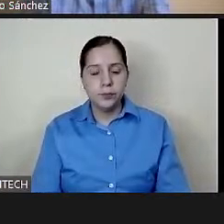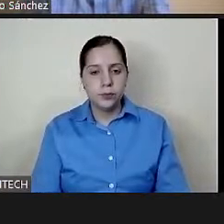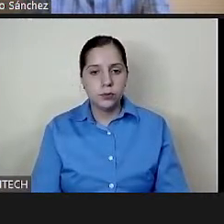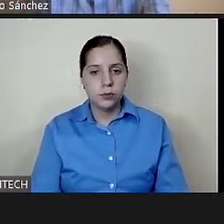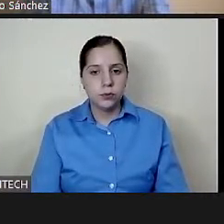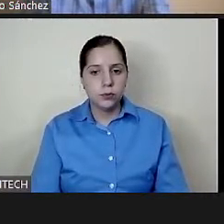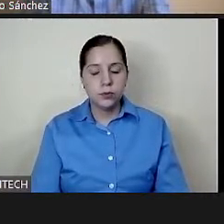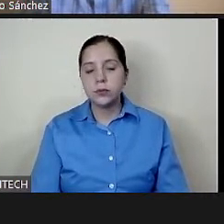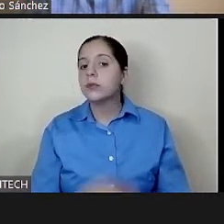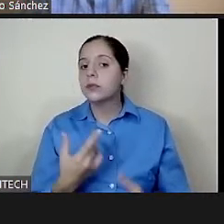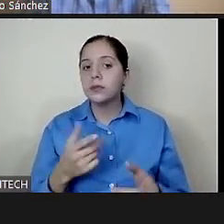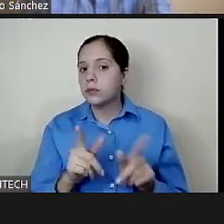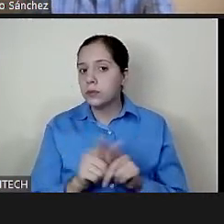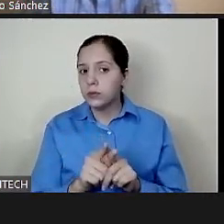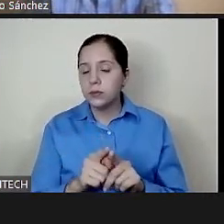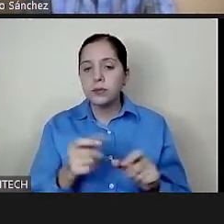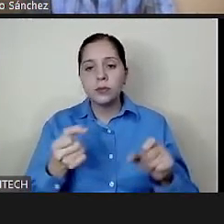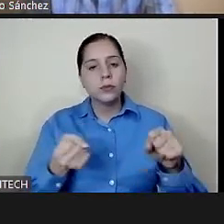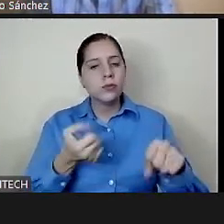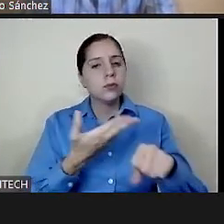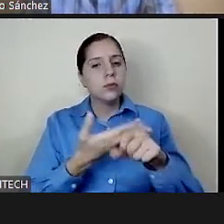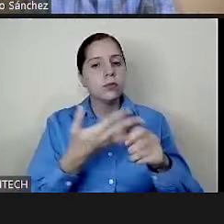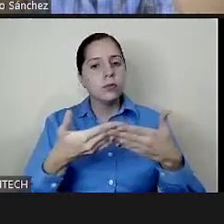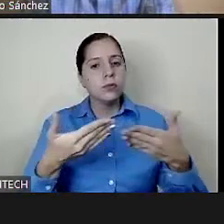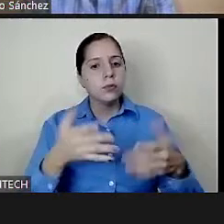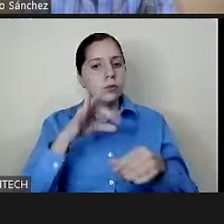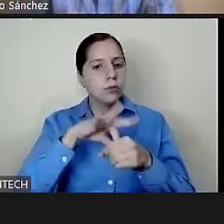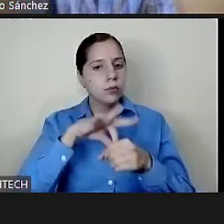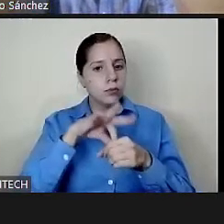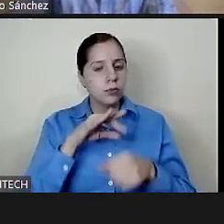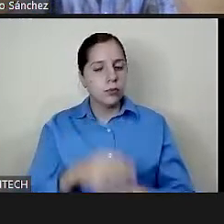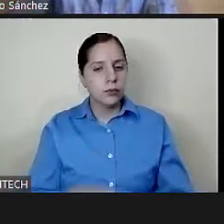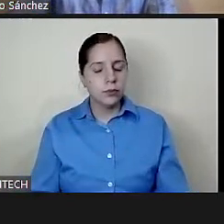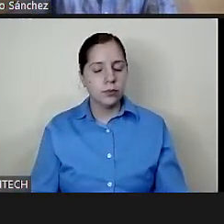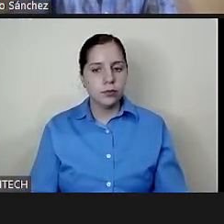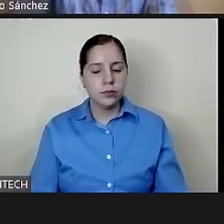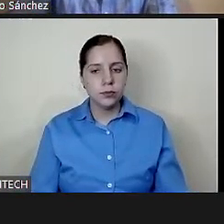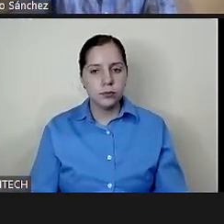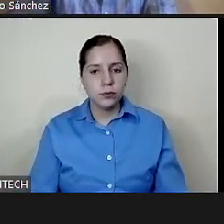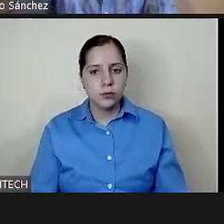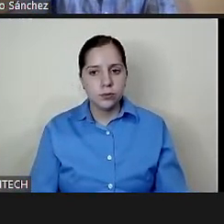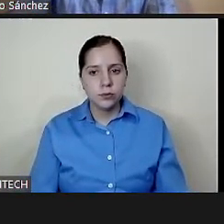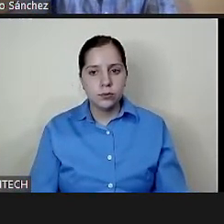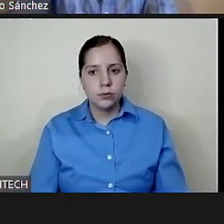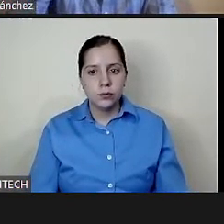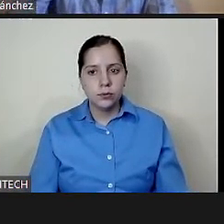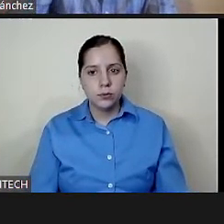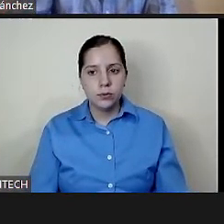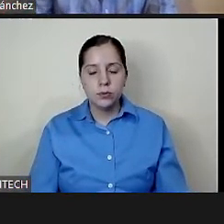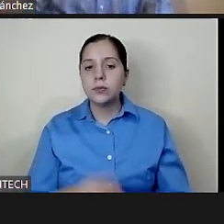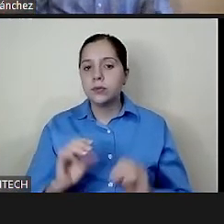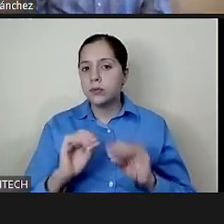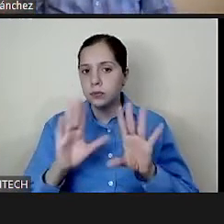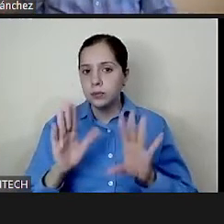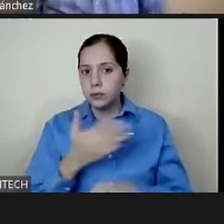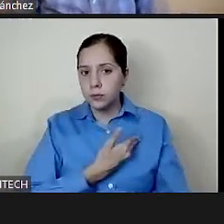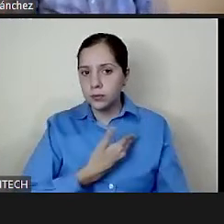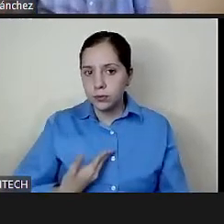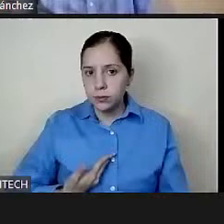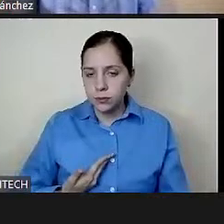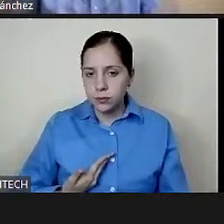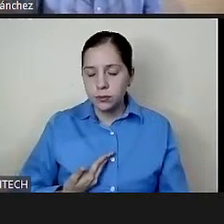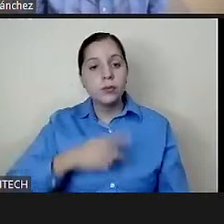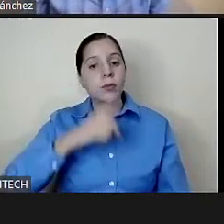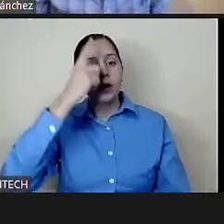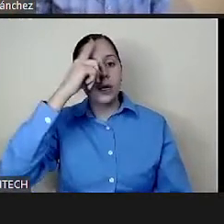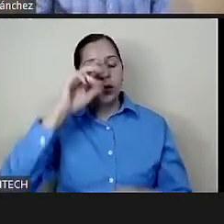No siendo así, señor secretario, procedamos con la votación, por favor. Como lo instruye, presidenta.